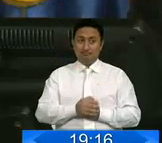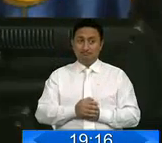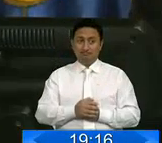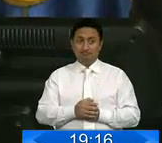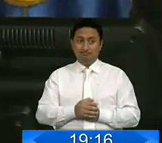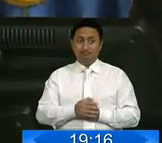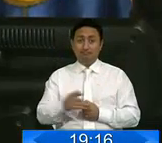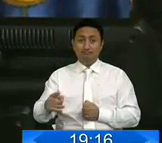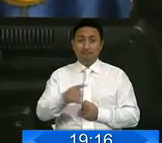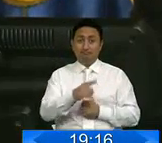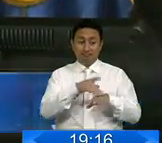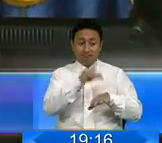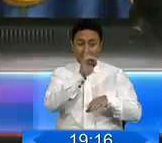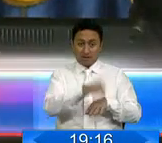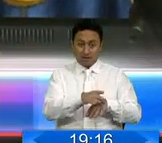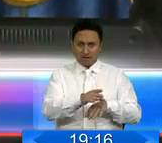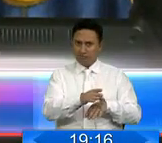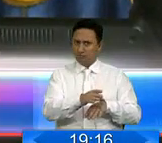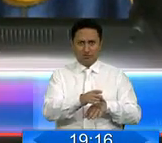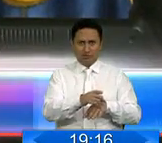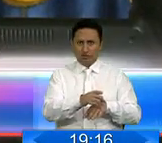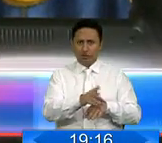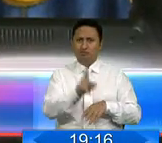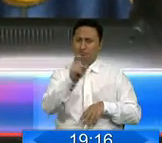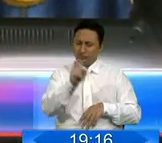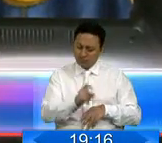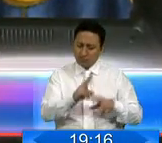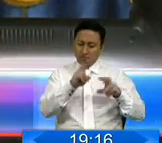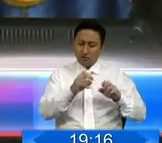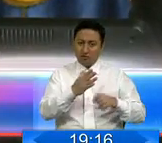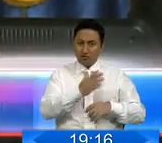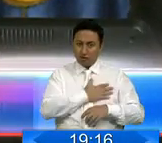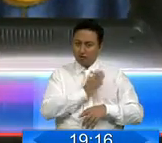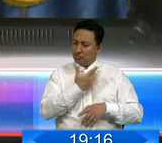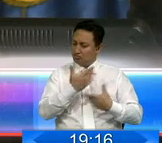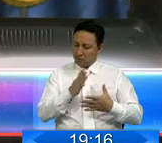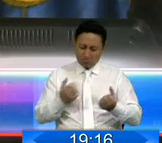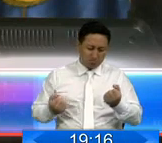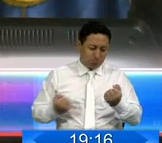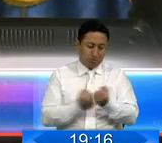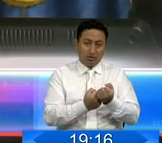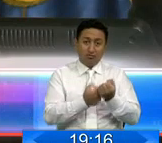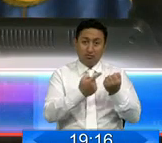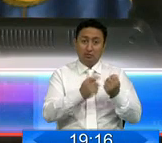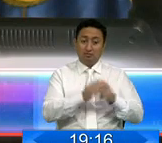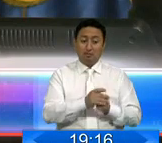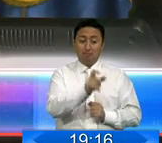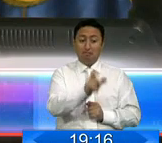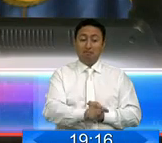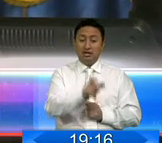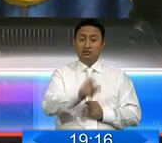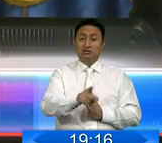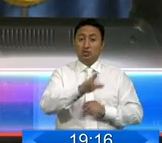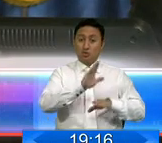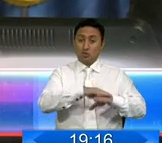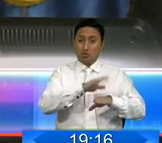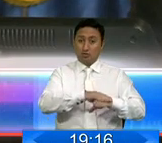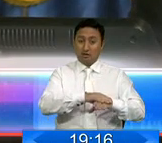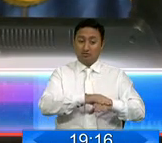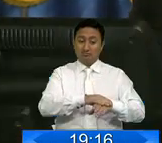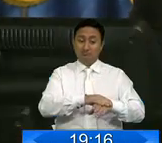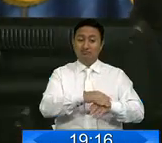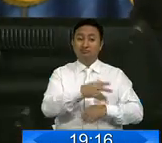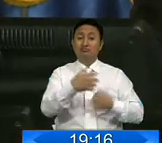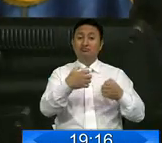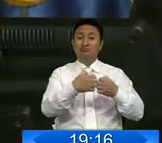no van a quedar en la impunidad y que haremos todo lo posible para que las personas que están detrás de esos